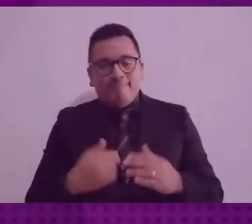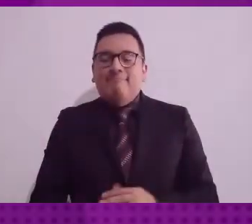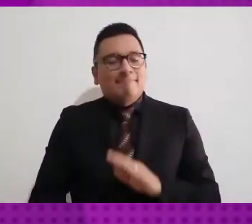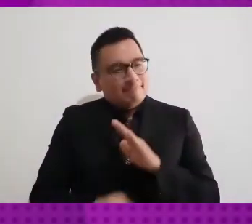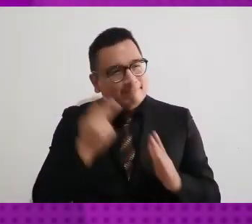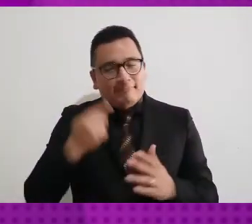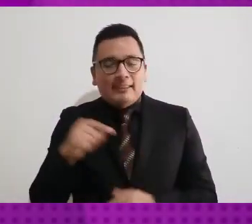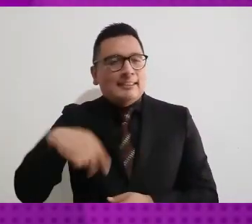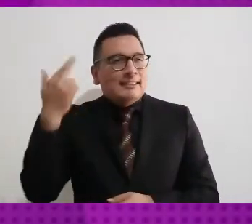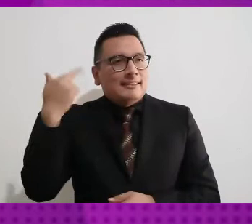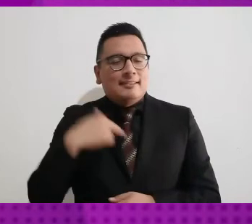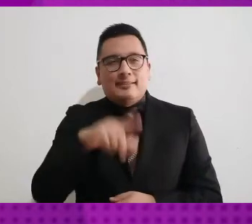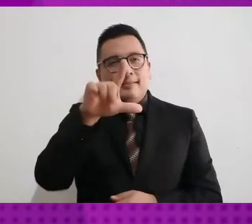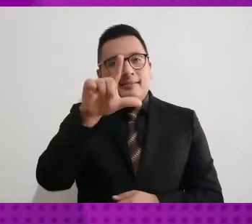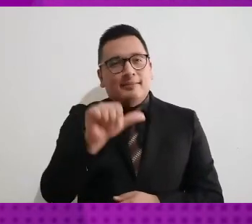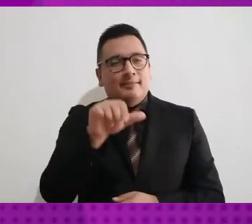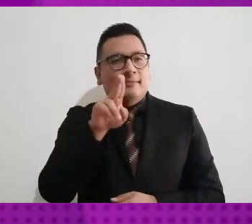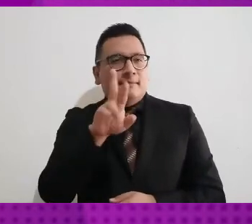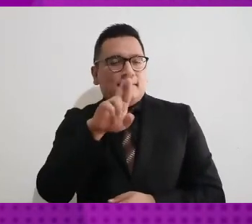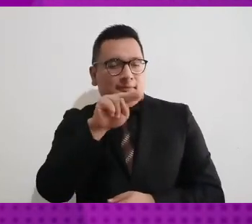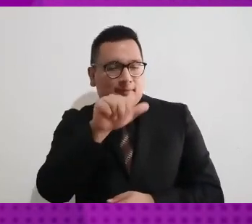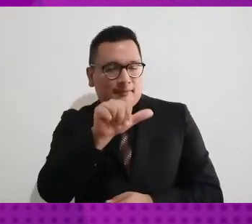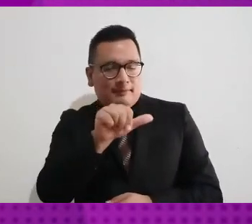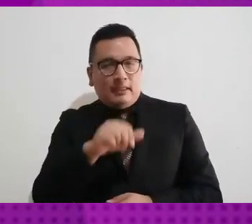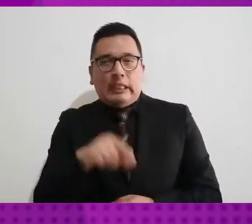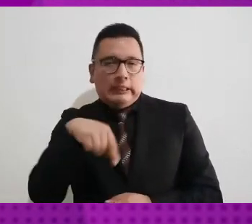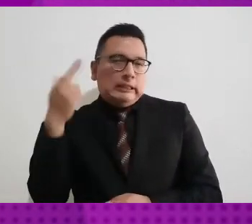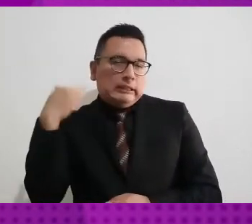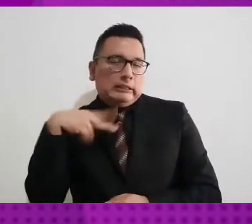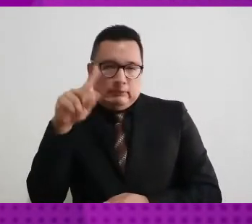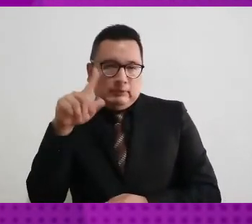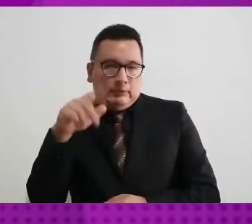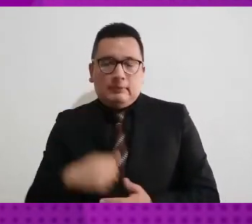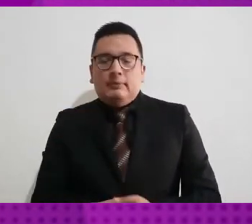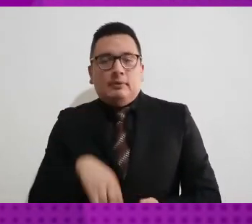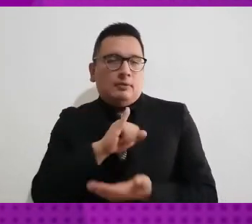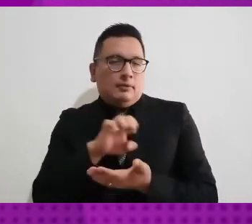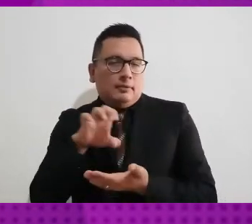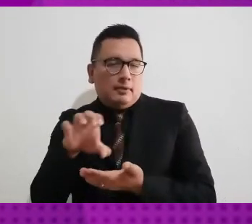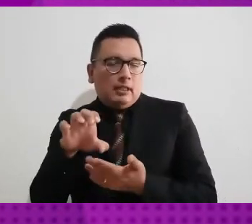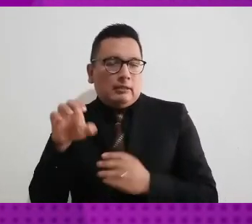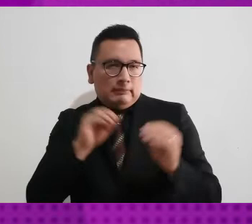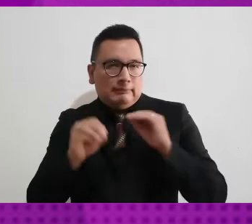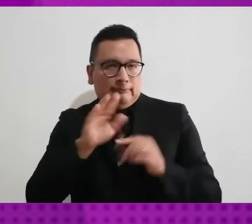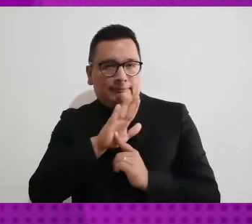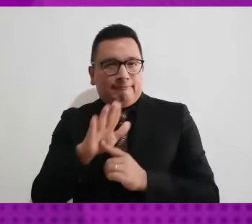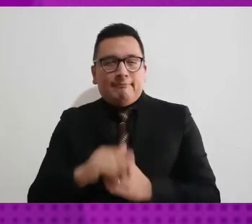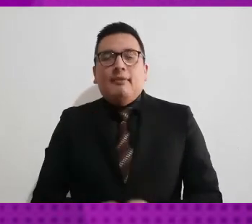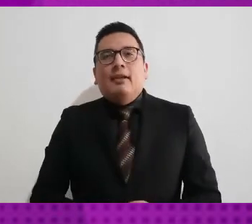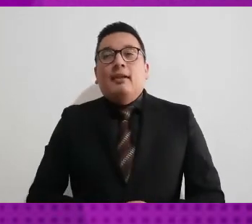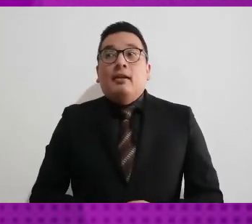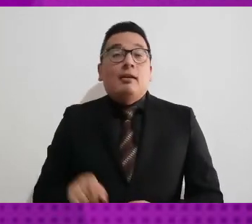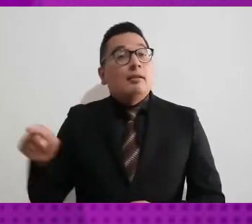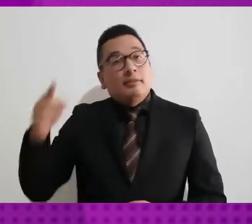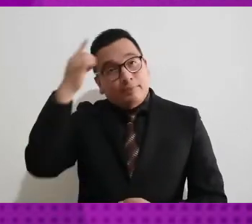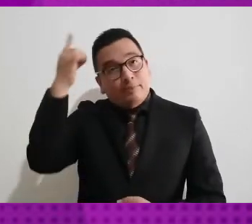Bienvenidos, bienvenidas de nueva cuenta a La Urna, el programa de radio y televisión del IEC. Gracias por seguir con nosotros. Estamos platicando